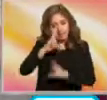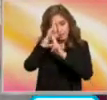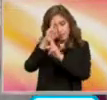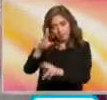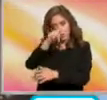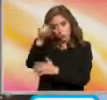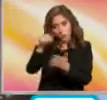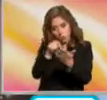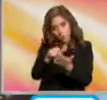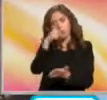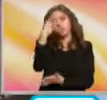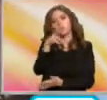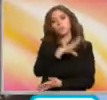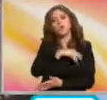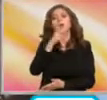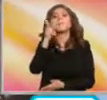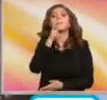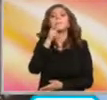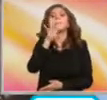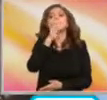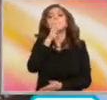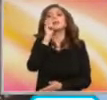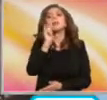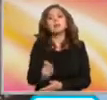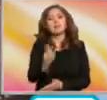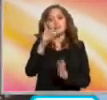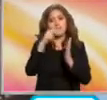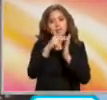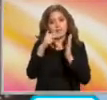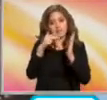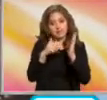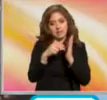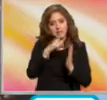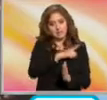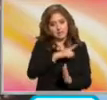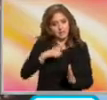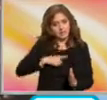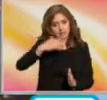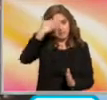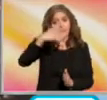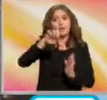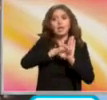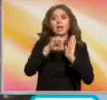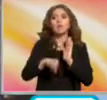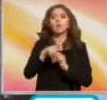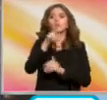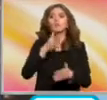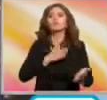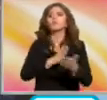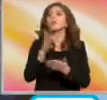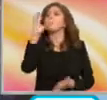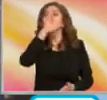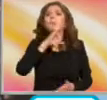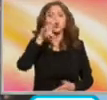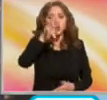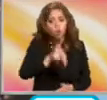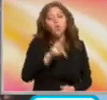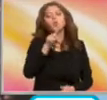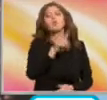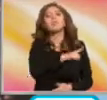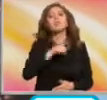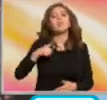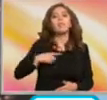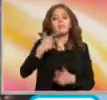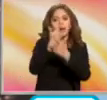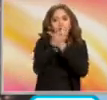adolescente. Y es una regla, papá, mamá, toquemos la puerta. No infiriendo que está pasando nada malo, pero es porque estamos dándole ese espacio y ese